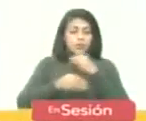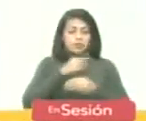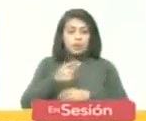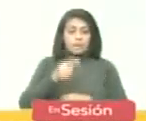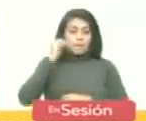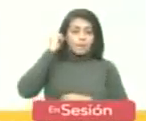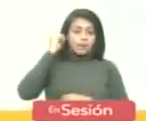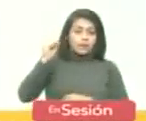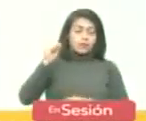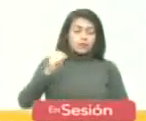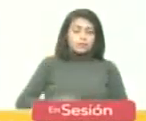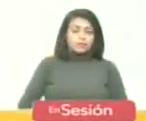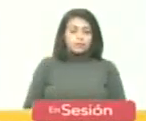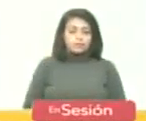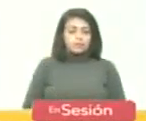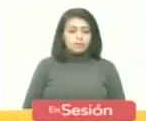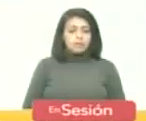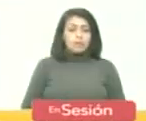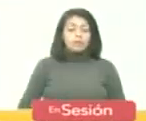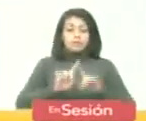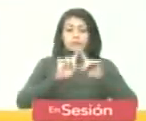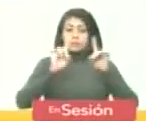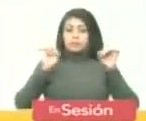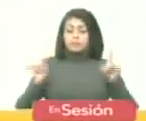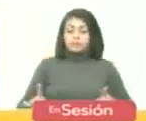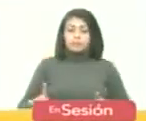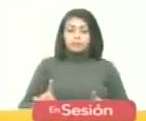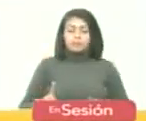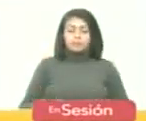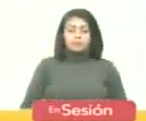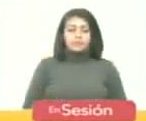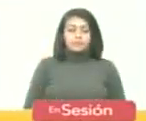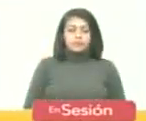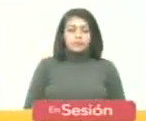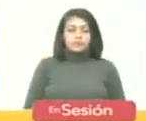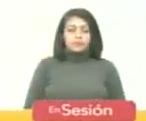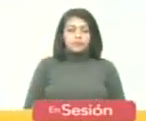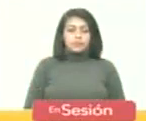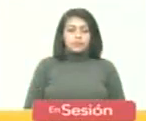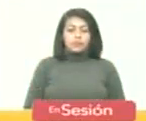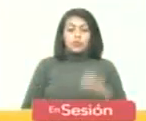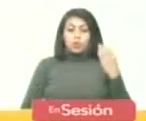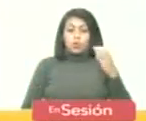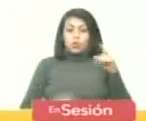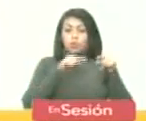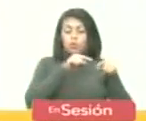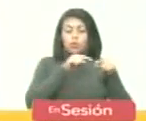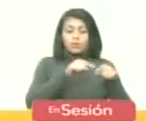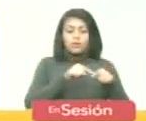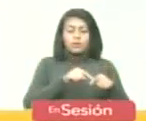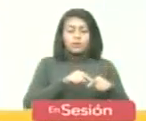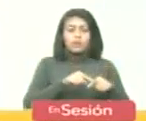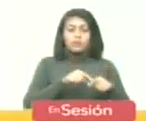un asesinato. Pero en Chinócota, allá en Colombia,